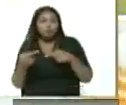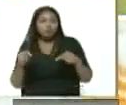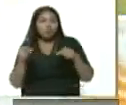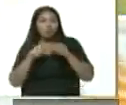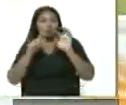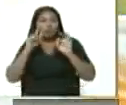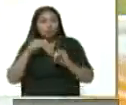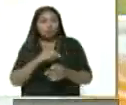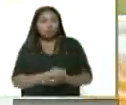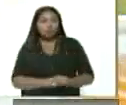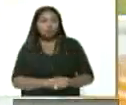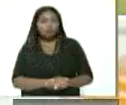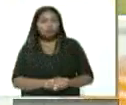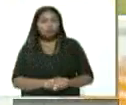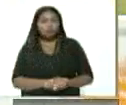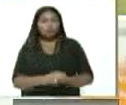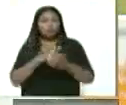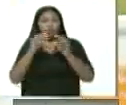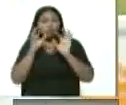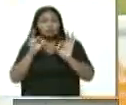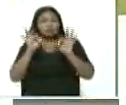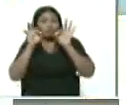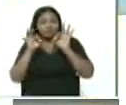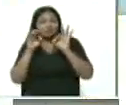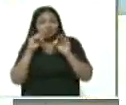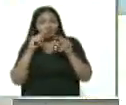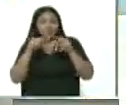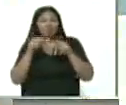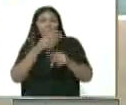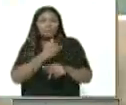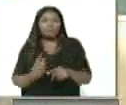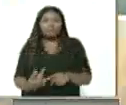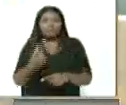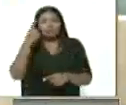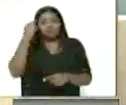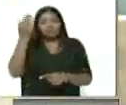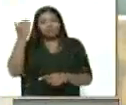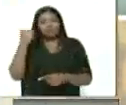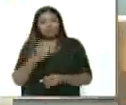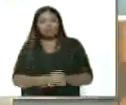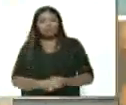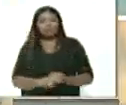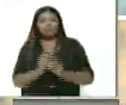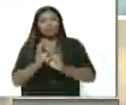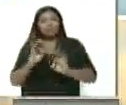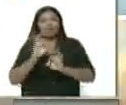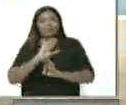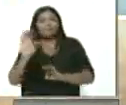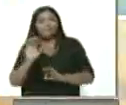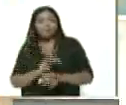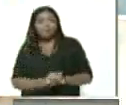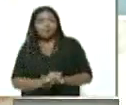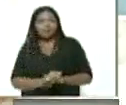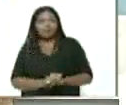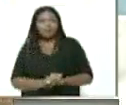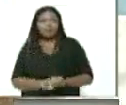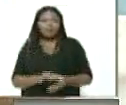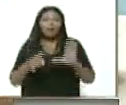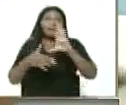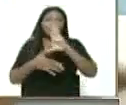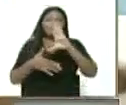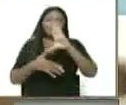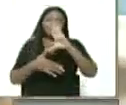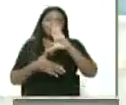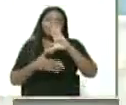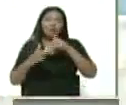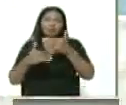tú dice con toda certeza y lo reafirma el presidente el día de ayer que en ningún país de américa quizás